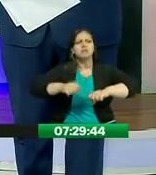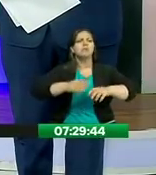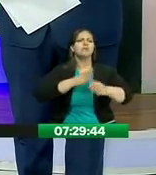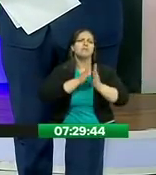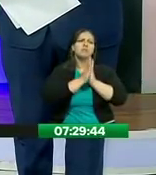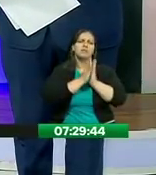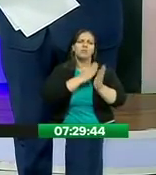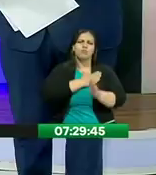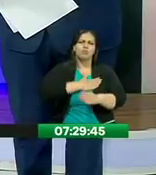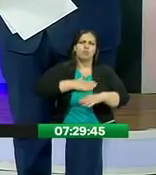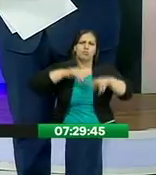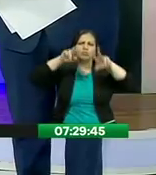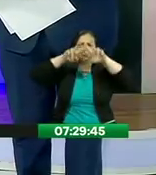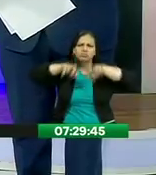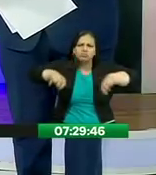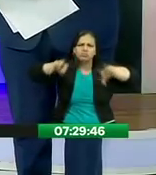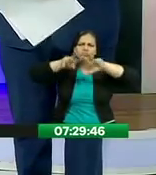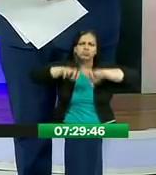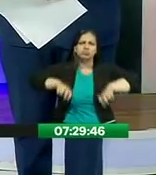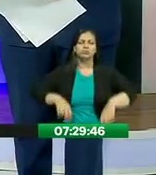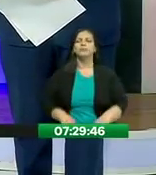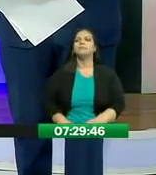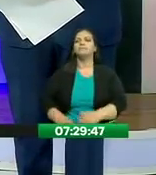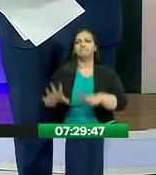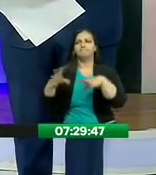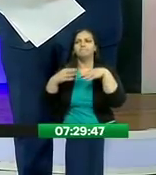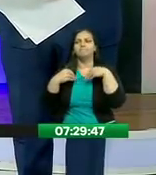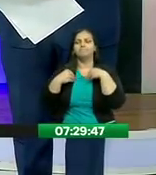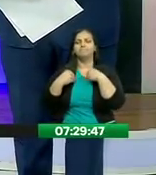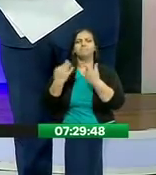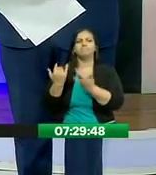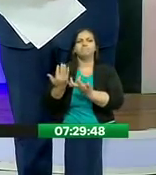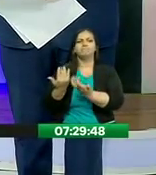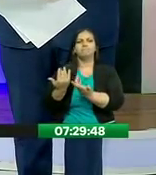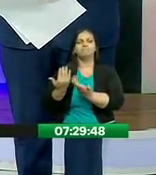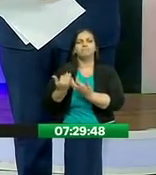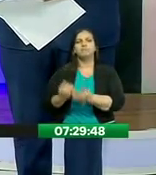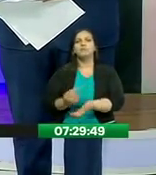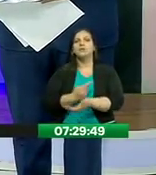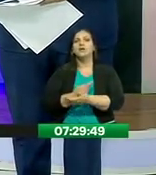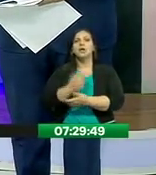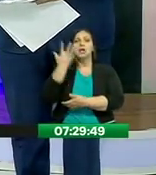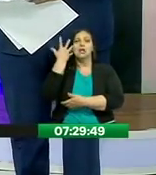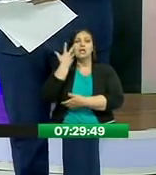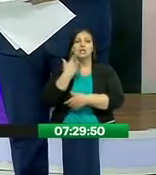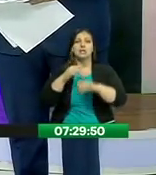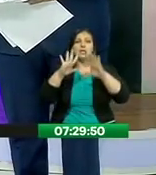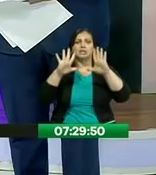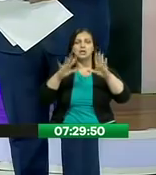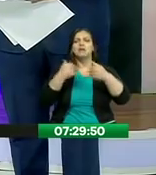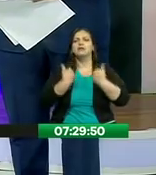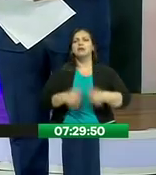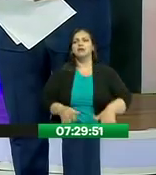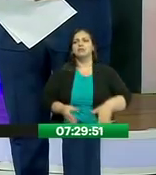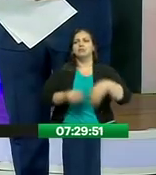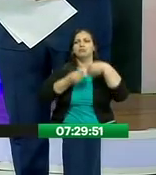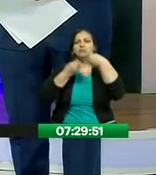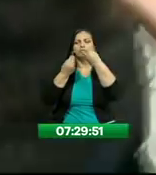Se espera que en 10 días estén listos los informes periciales para determinar responsabilidades.